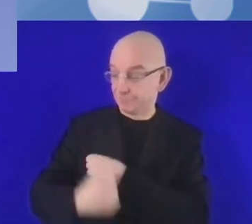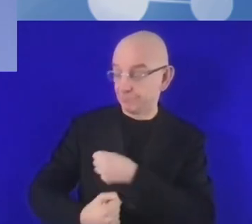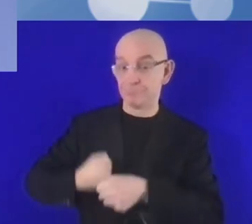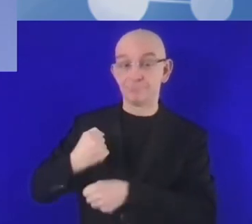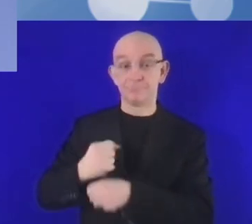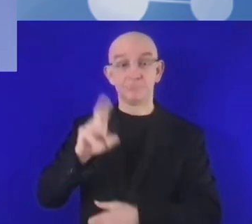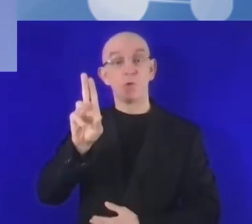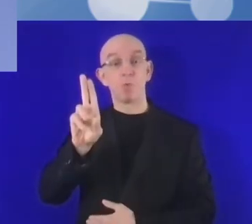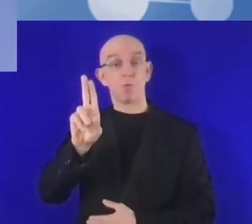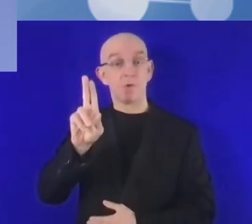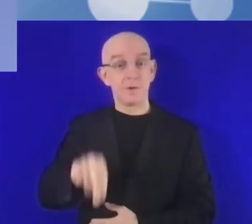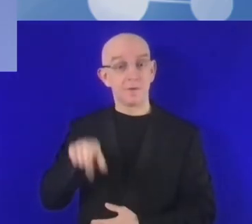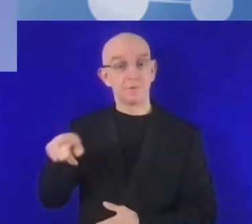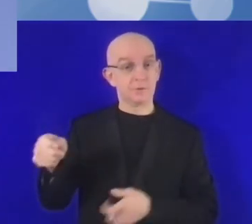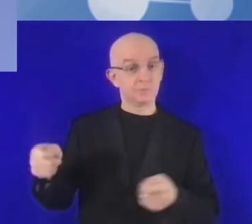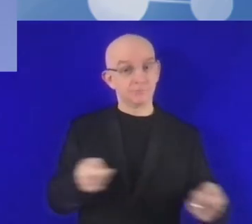16º